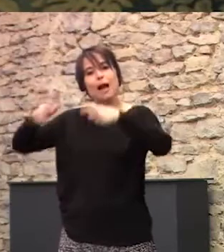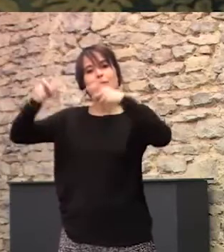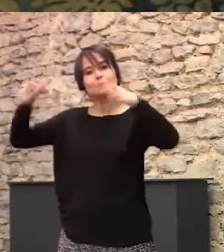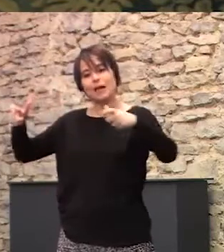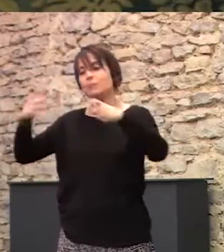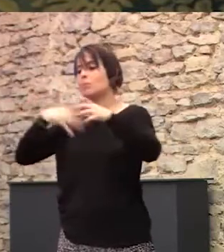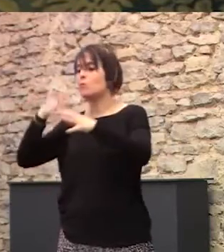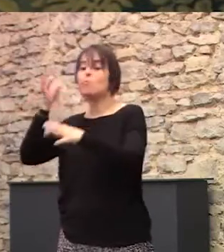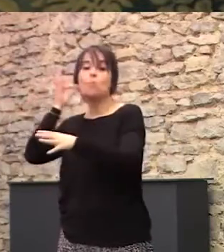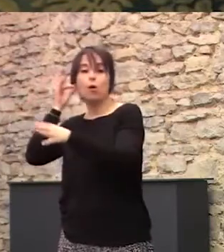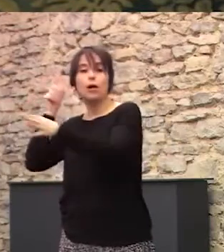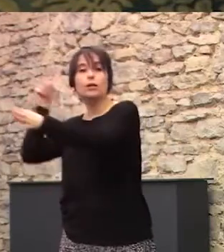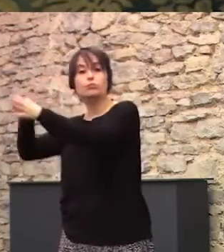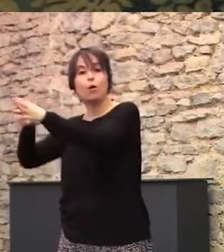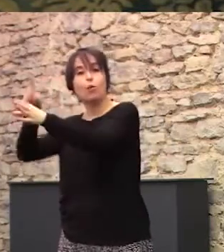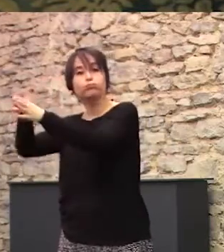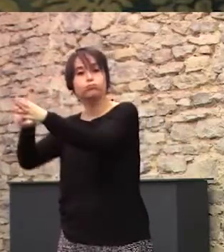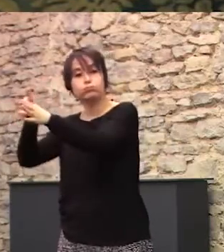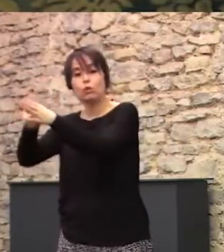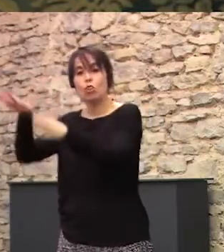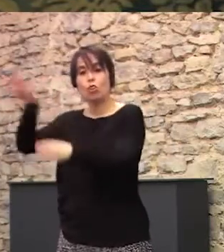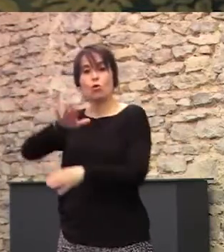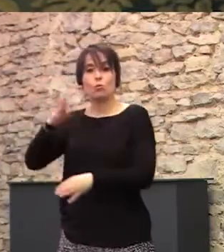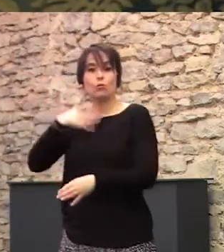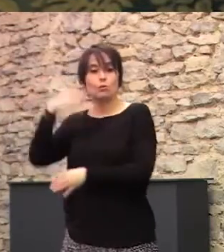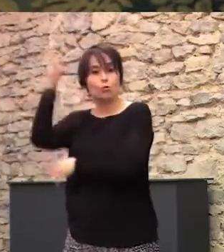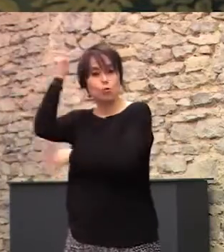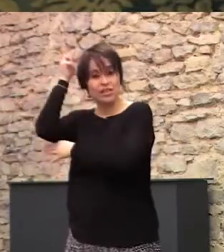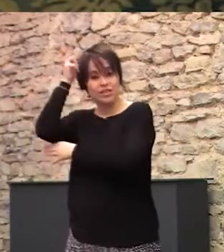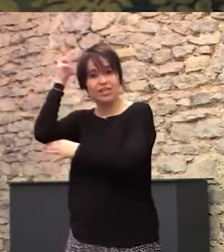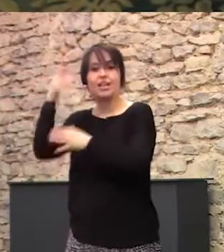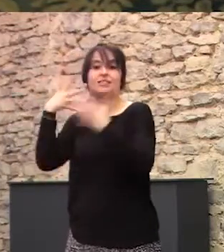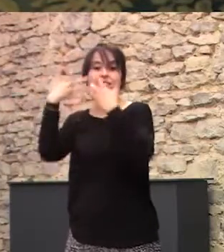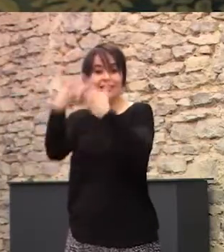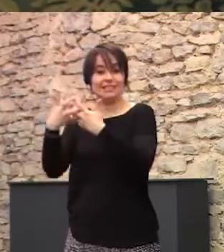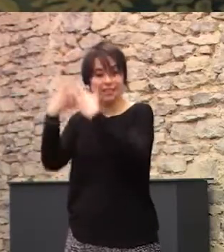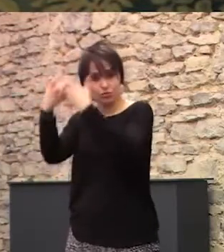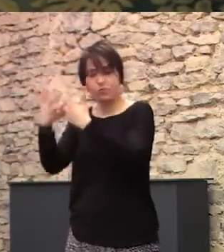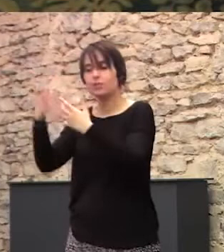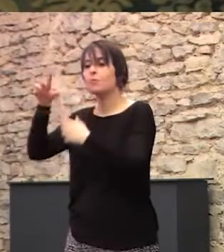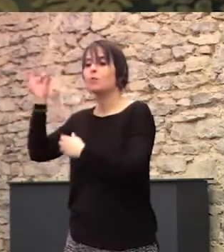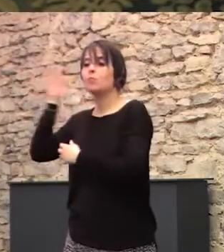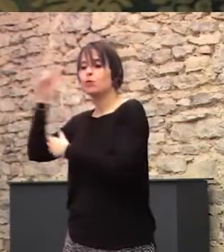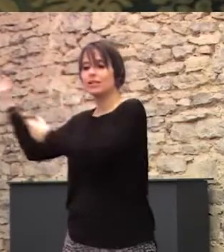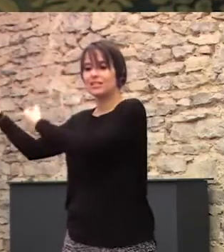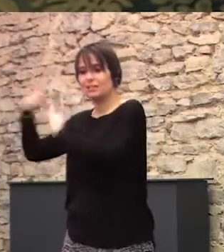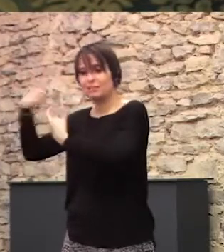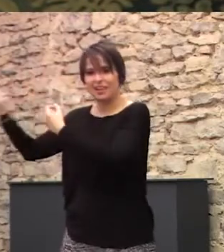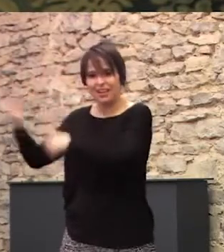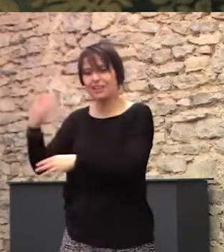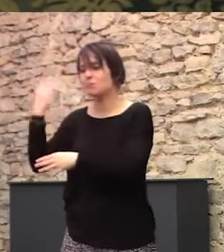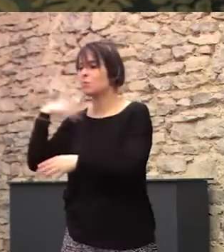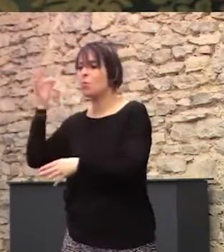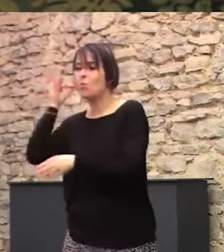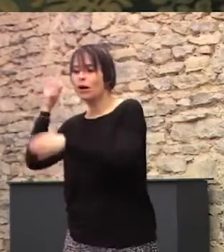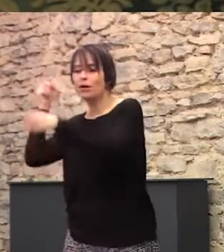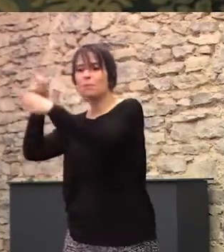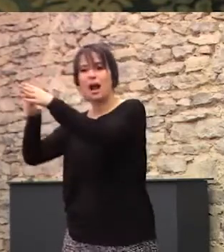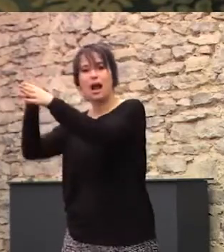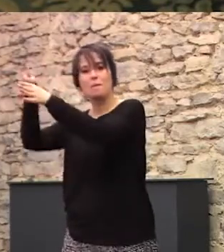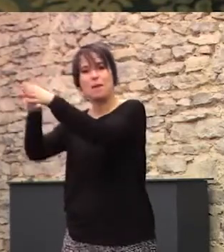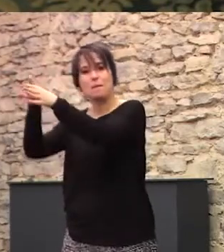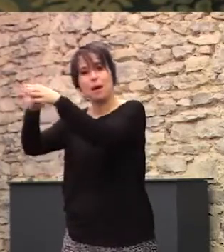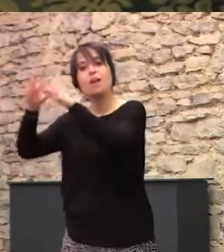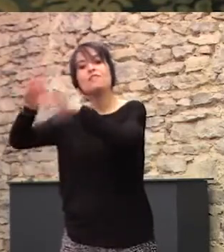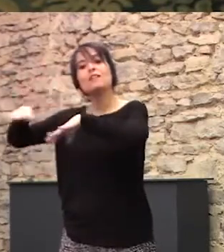mujeres autóctonas indias de Estados Unidos, mujeres inmigrantes, mujeres chicanos, y se fue conformando como un